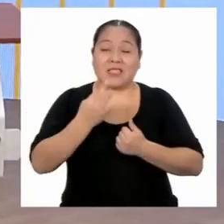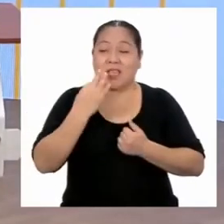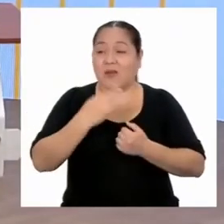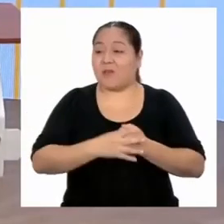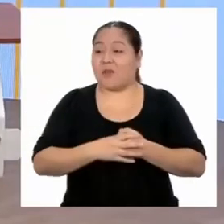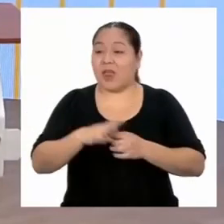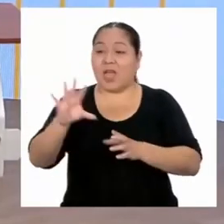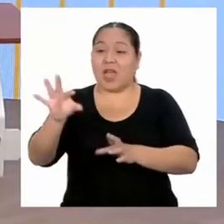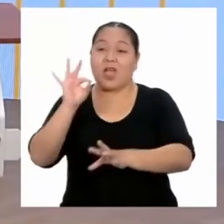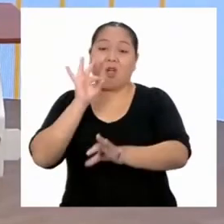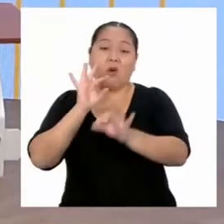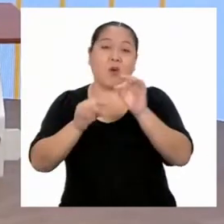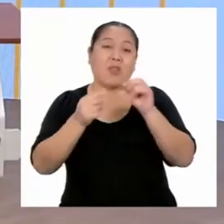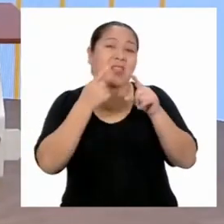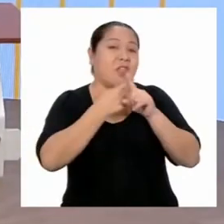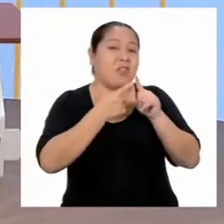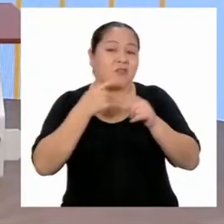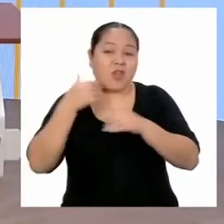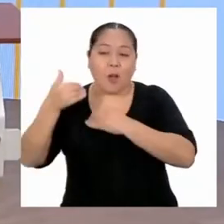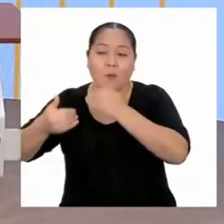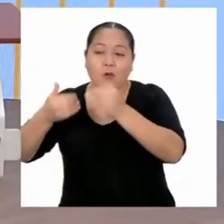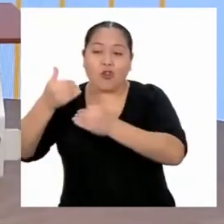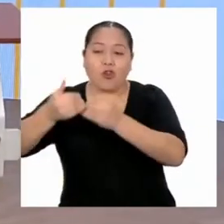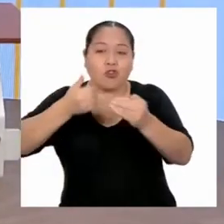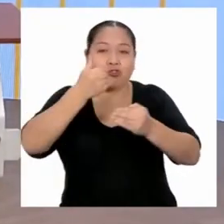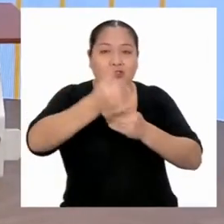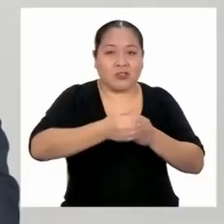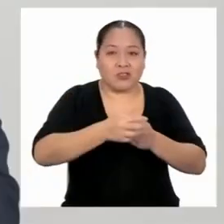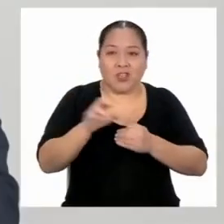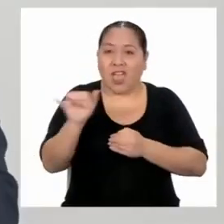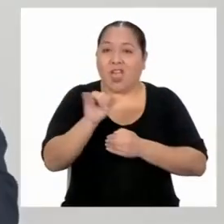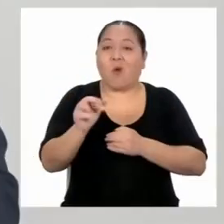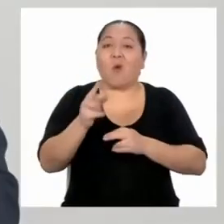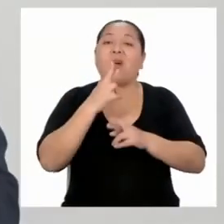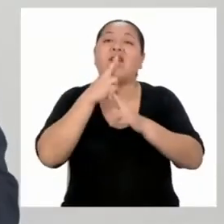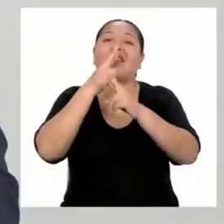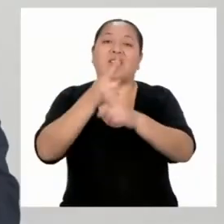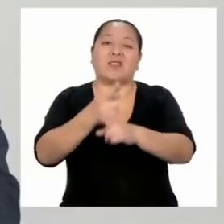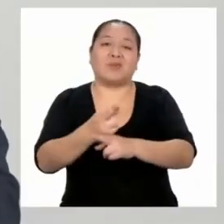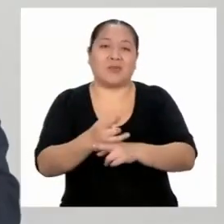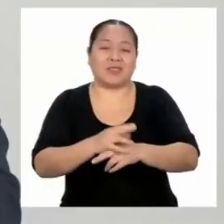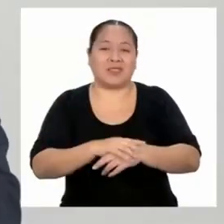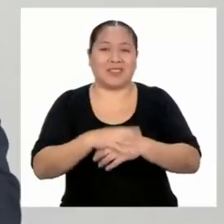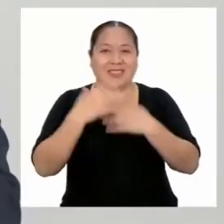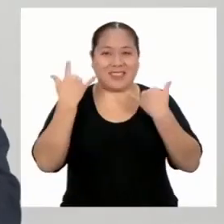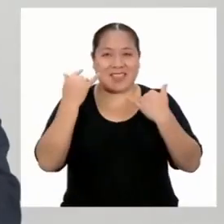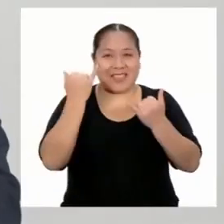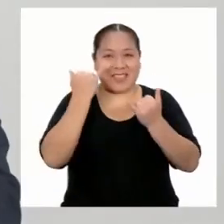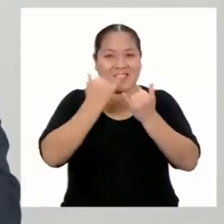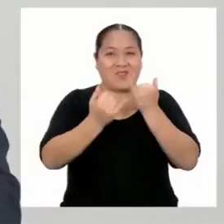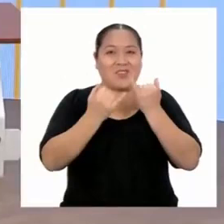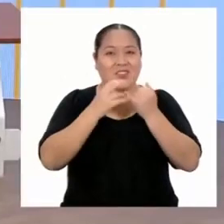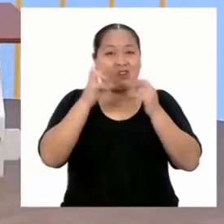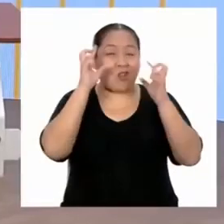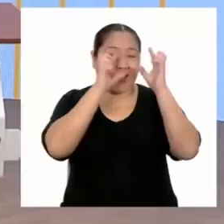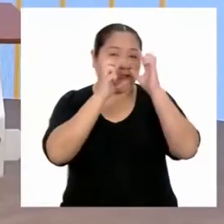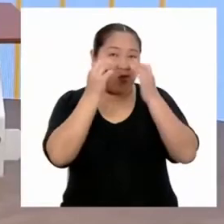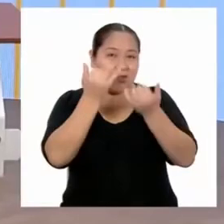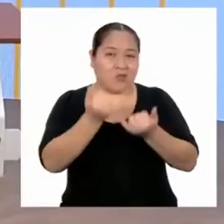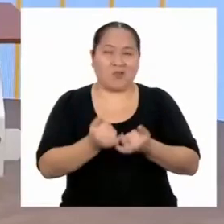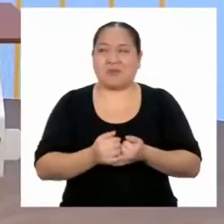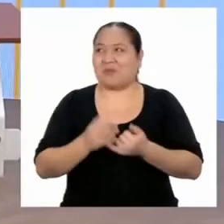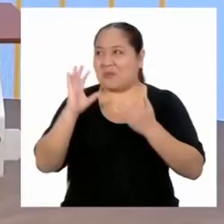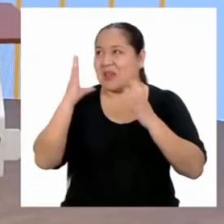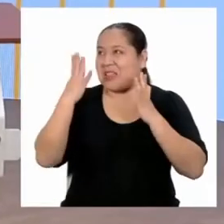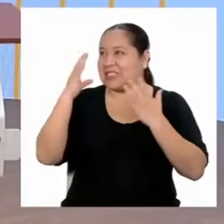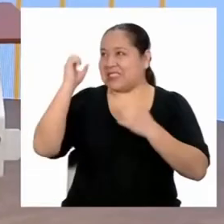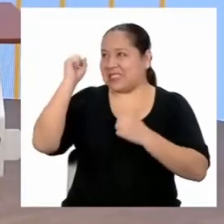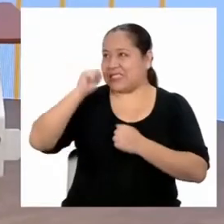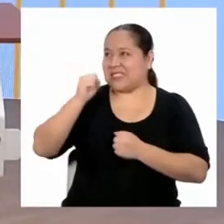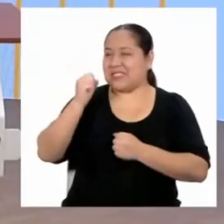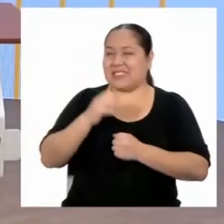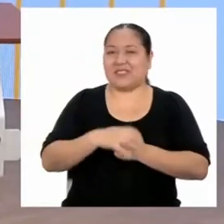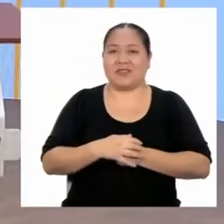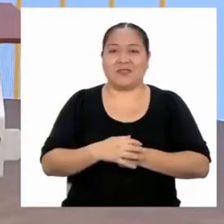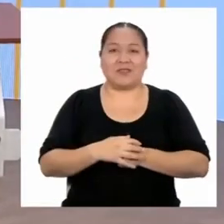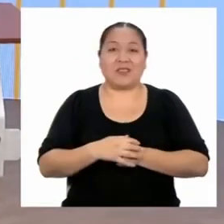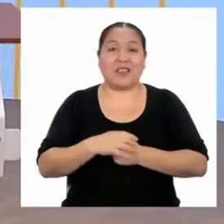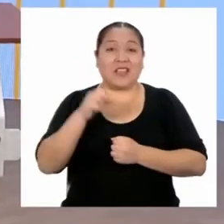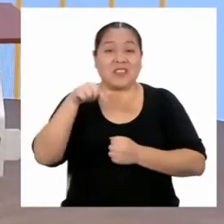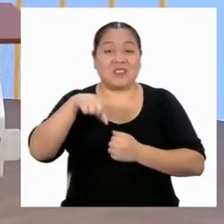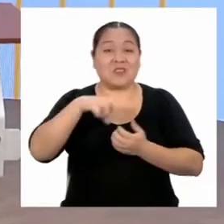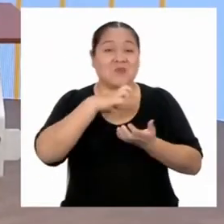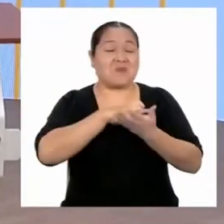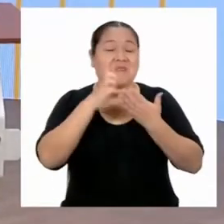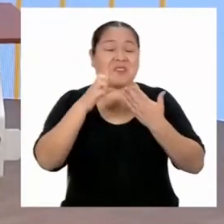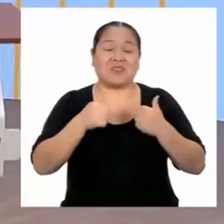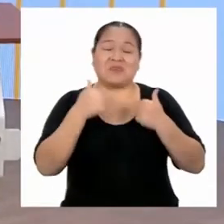muchos procesos diferentes para llegar a una misma respuesta. ¿Hemos terminado con las dudas de hoy? Eso parece, profesora. Ha sido un